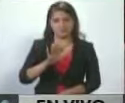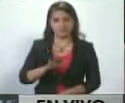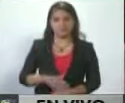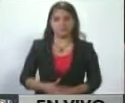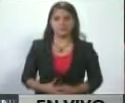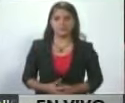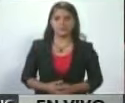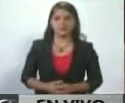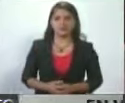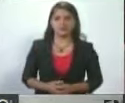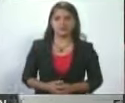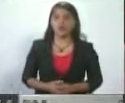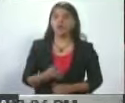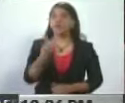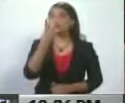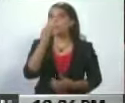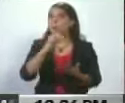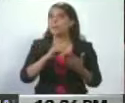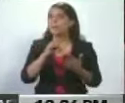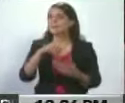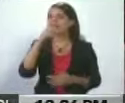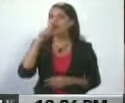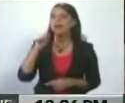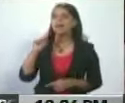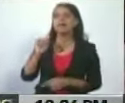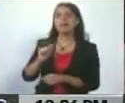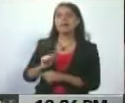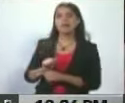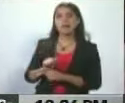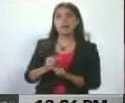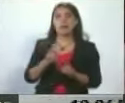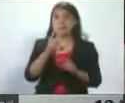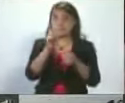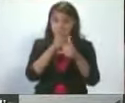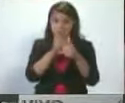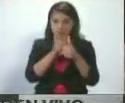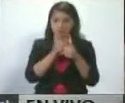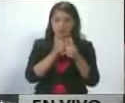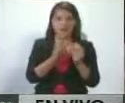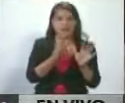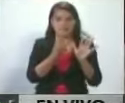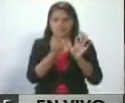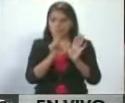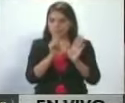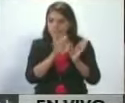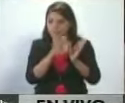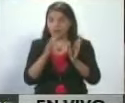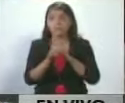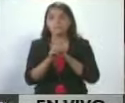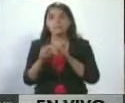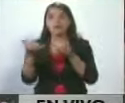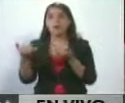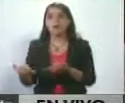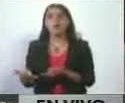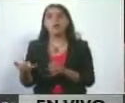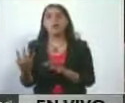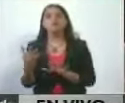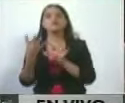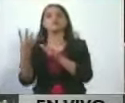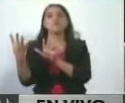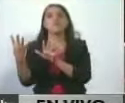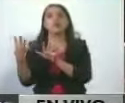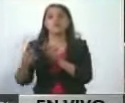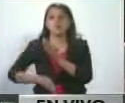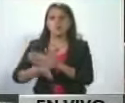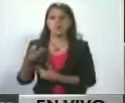nos han retado dos veces este año. Nos dieron 6 meses y ya estamos en el mes 9, más vivos